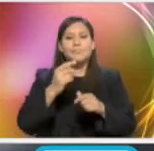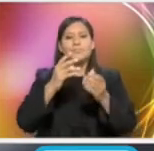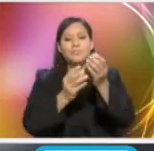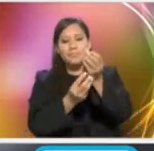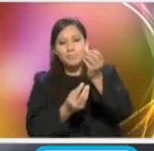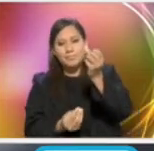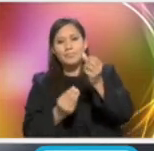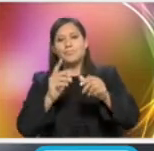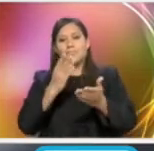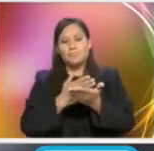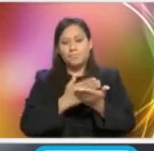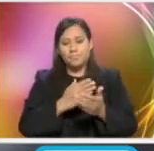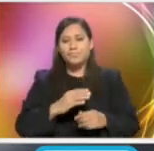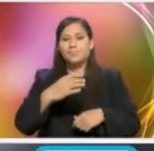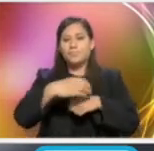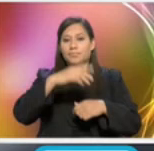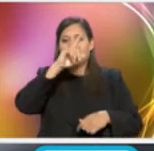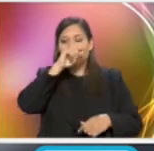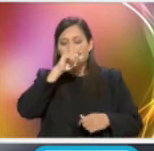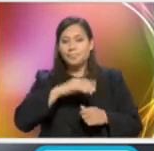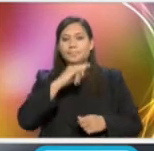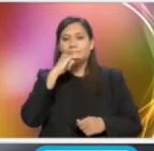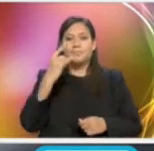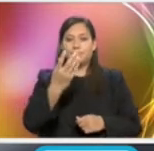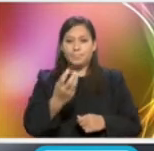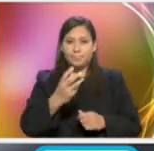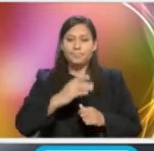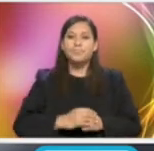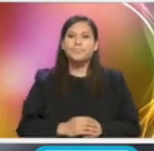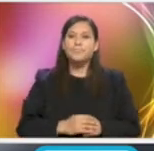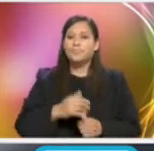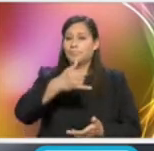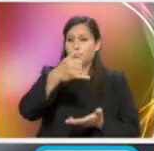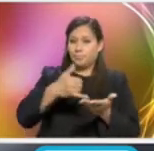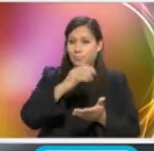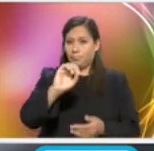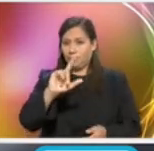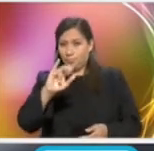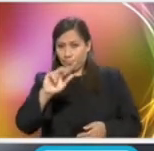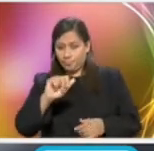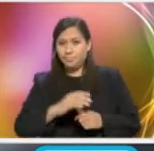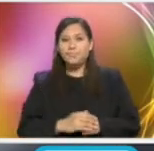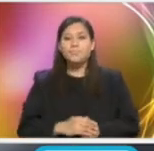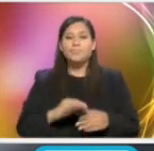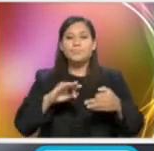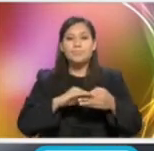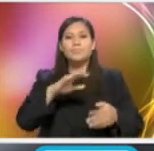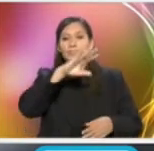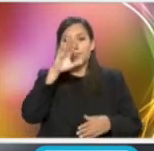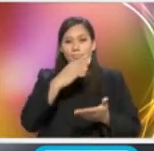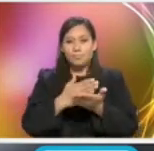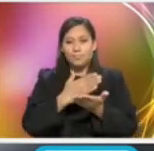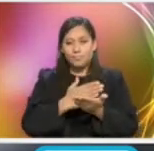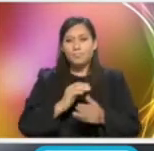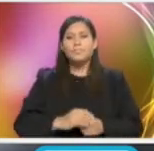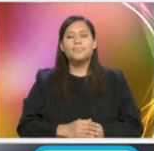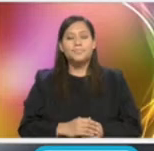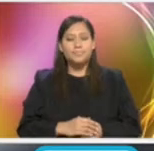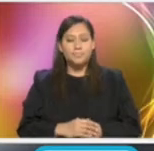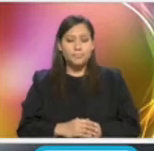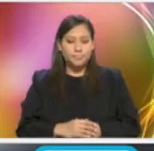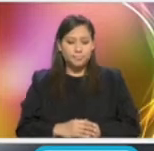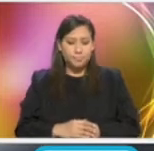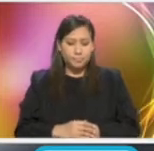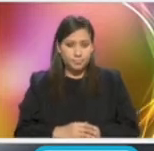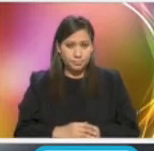picada. 2 litros de caldo de pollo, Un chile chipotle. 2 cucharadas de aceite de oliva. Media taza de cebolla picada. También vamos a